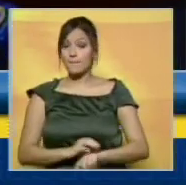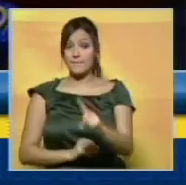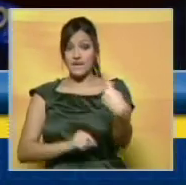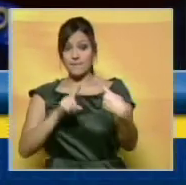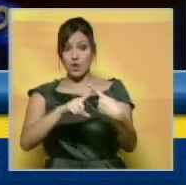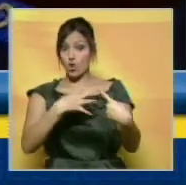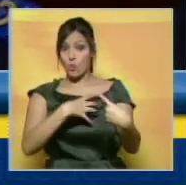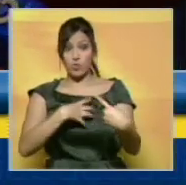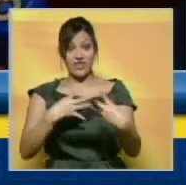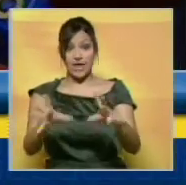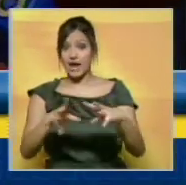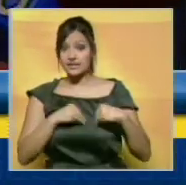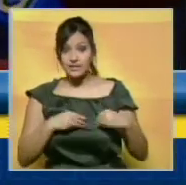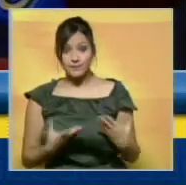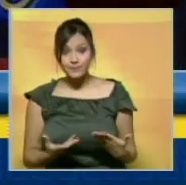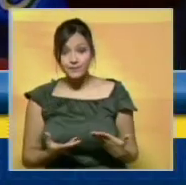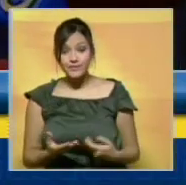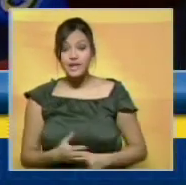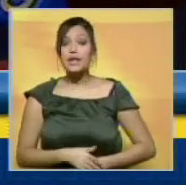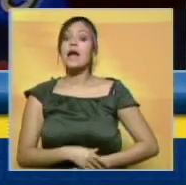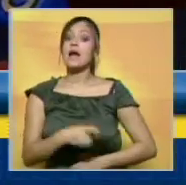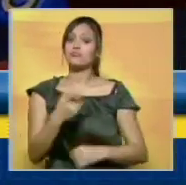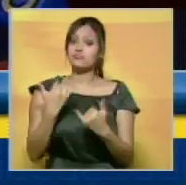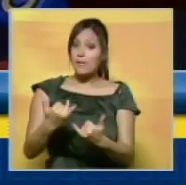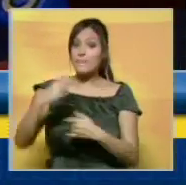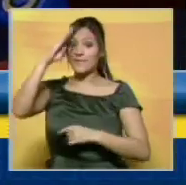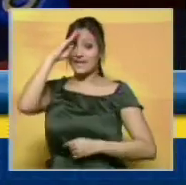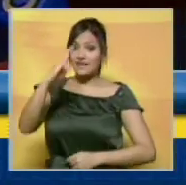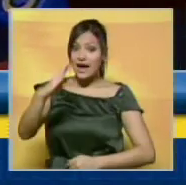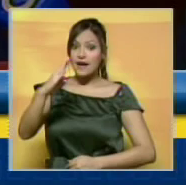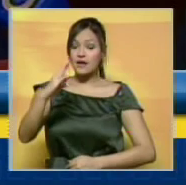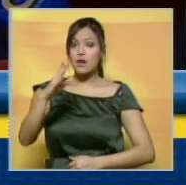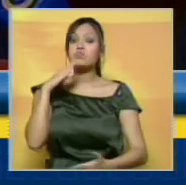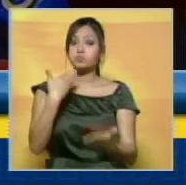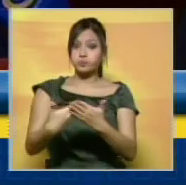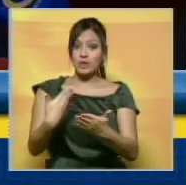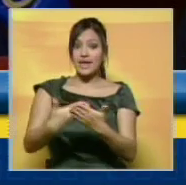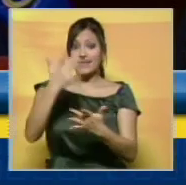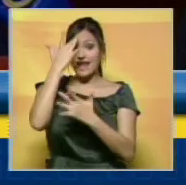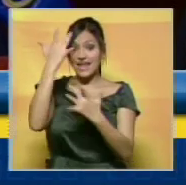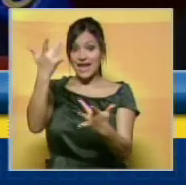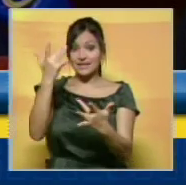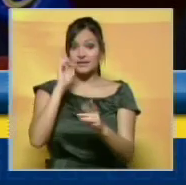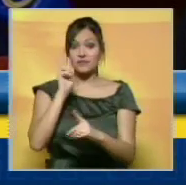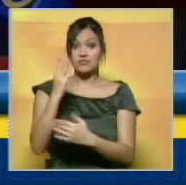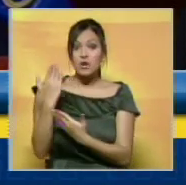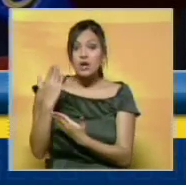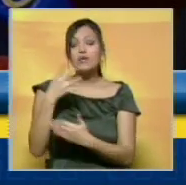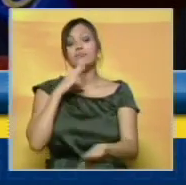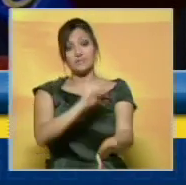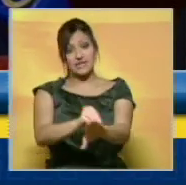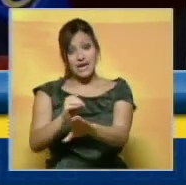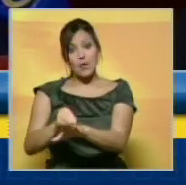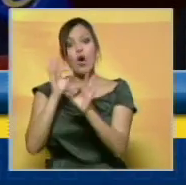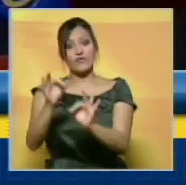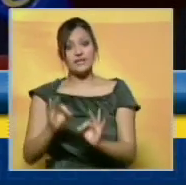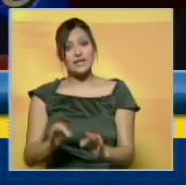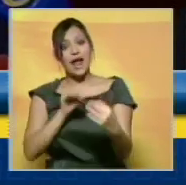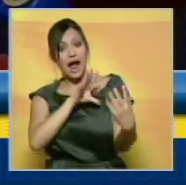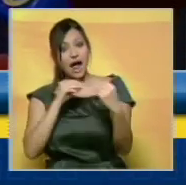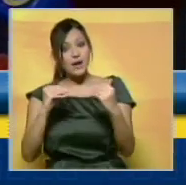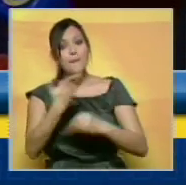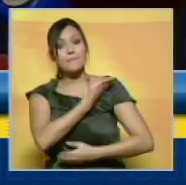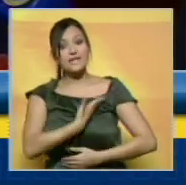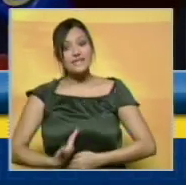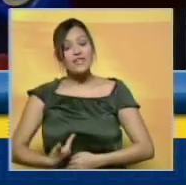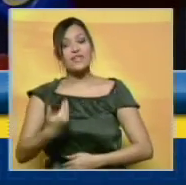no podemos aceptar que en una instalación militar, en presencia de servicios de inteligencia, en un llamado precisamente al diálogo, el presidente de